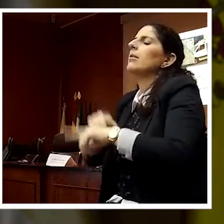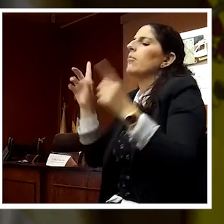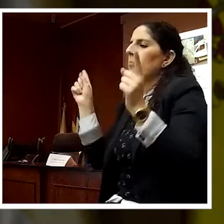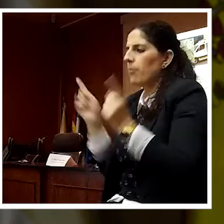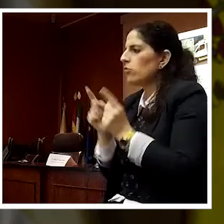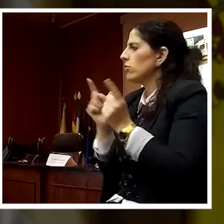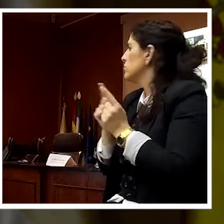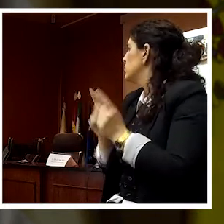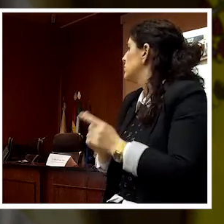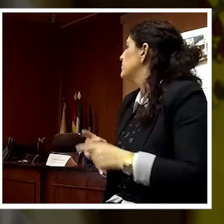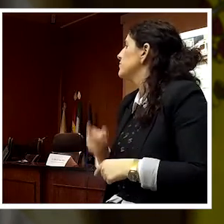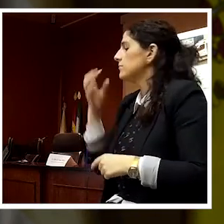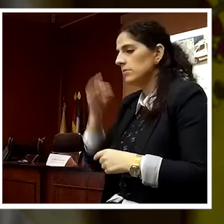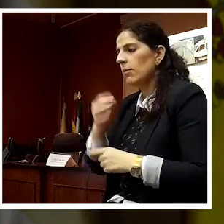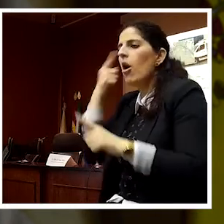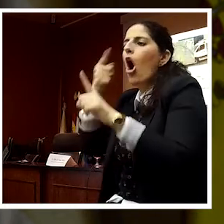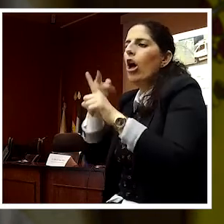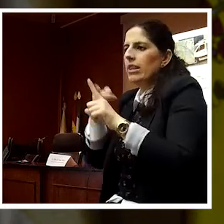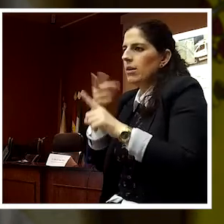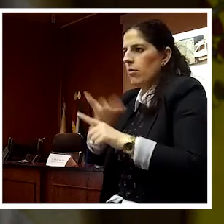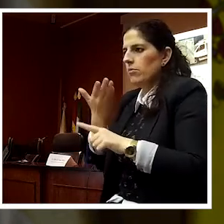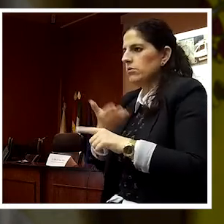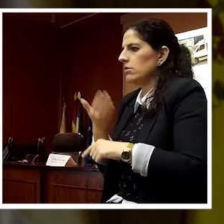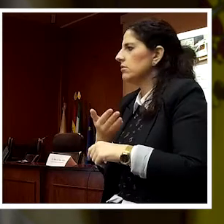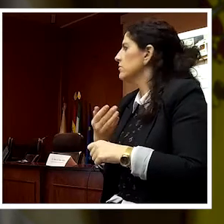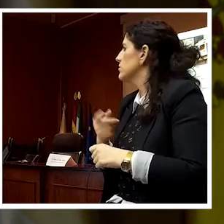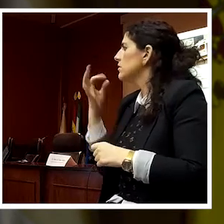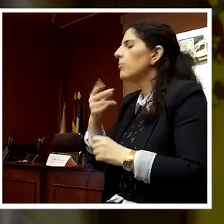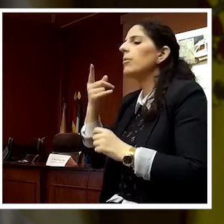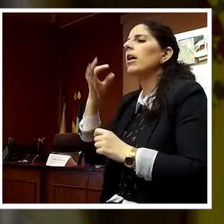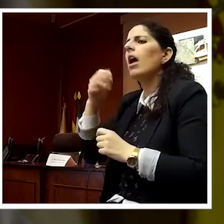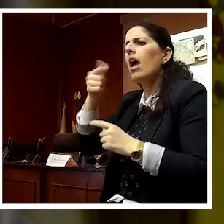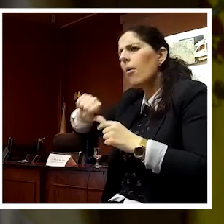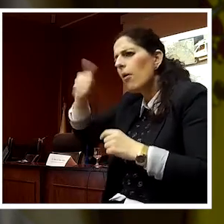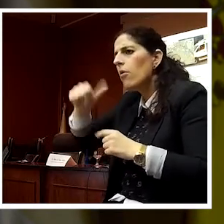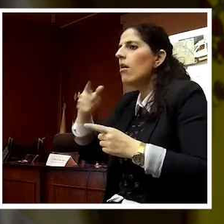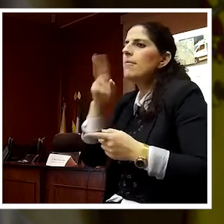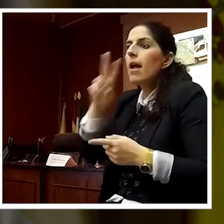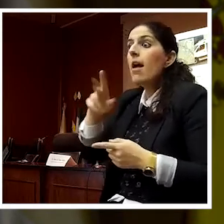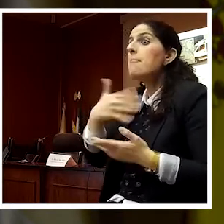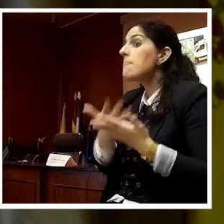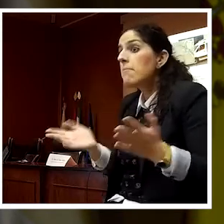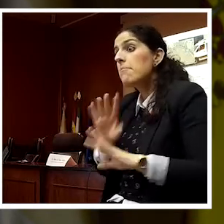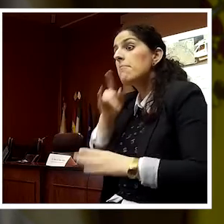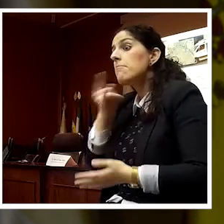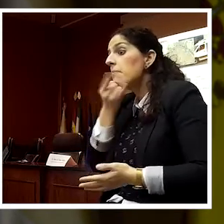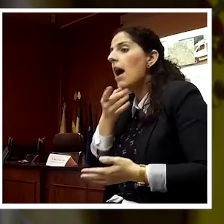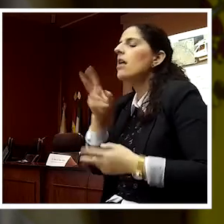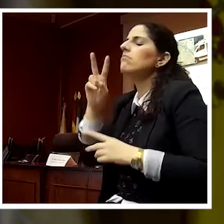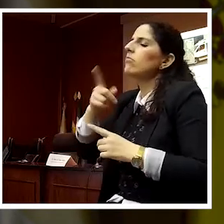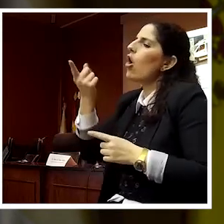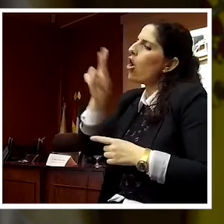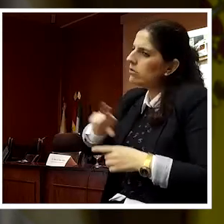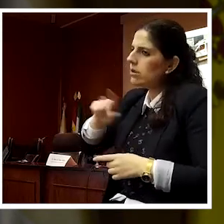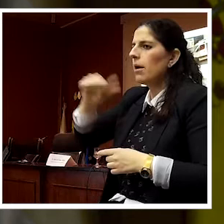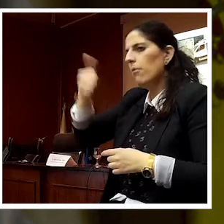proceso. Y son objetivos, se miden y se valoran, se cuestionan y hay que hacerlo bien, vaya, porque